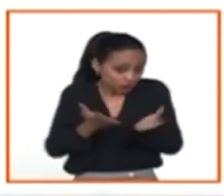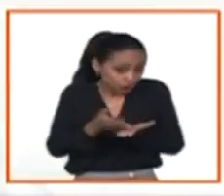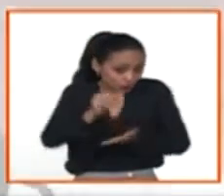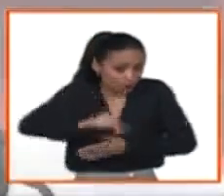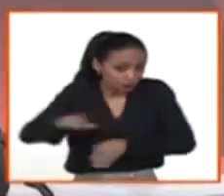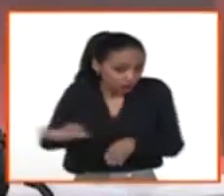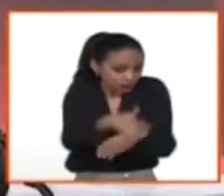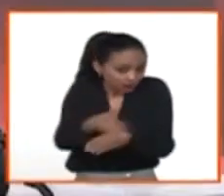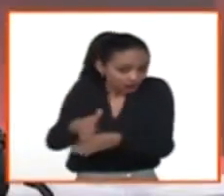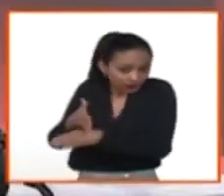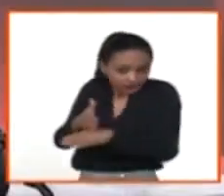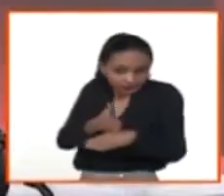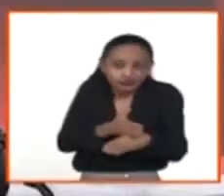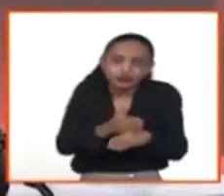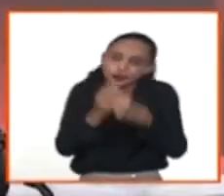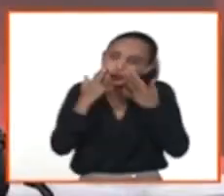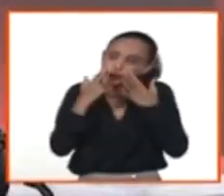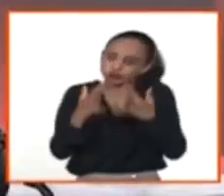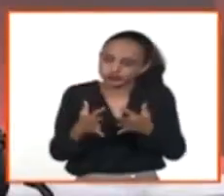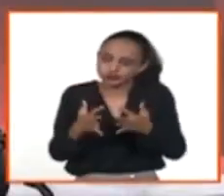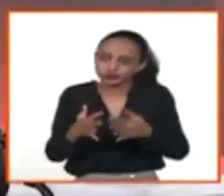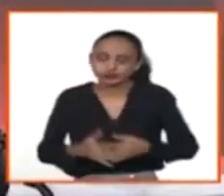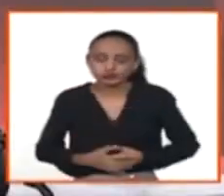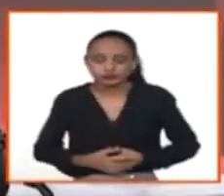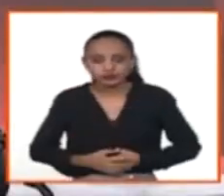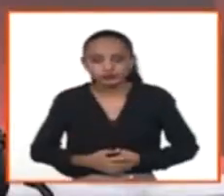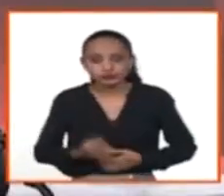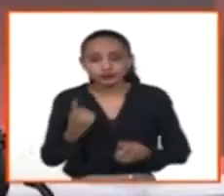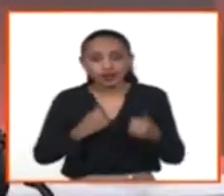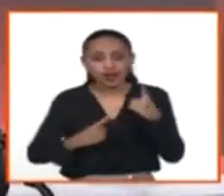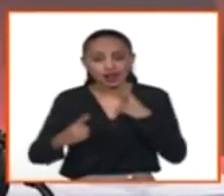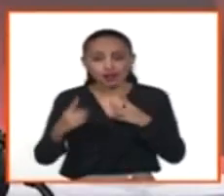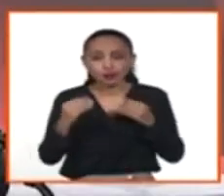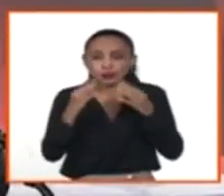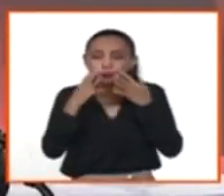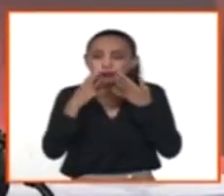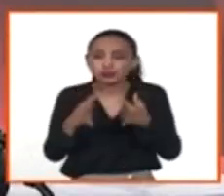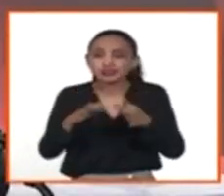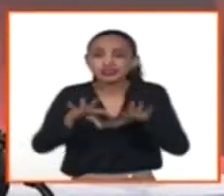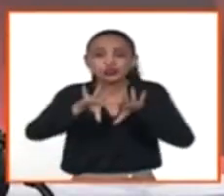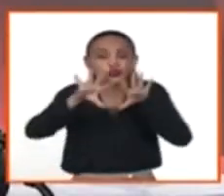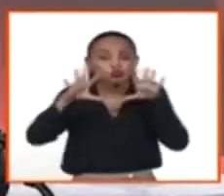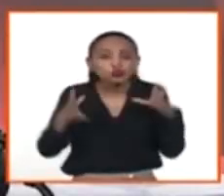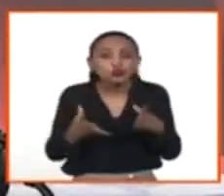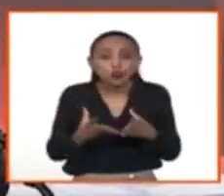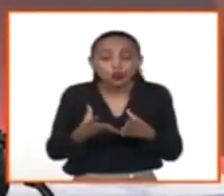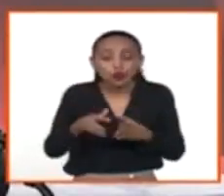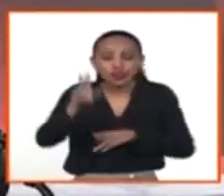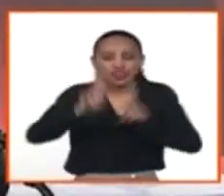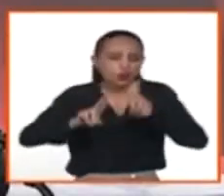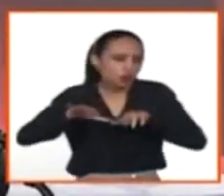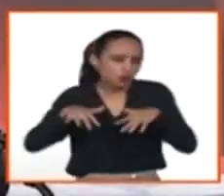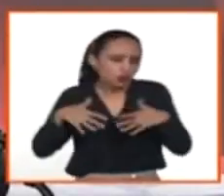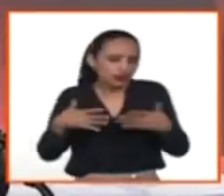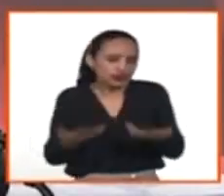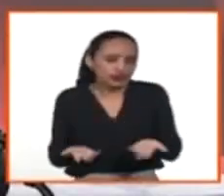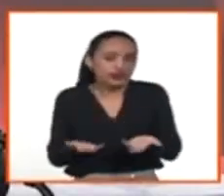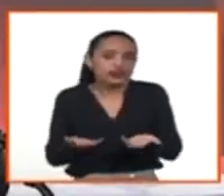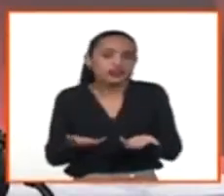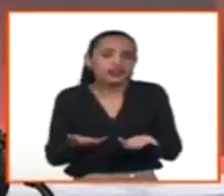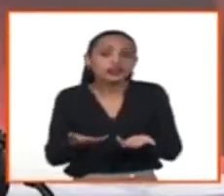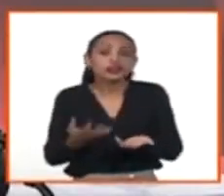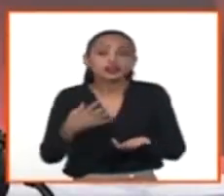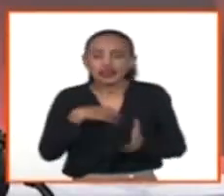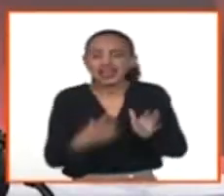vista. Y algo que en esa oportunidad fue bien interesante es que todos, o sea, coincidían en la importancia de tener una norma